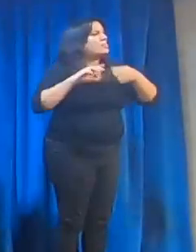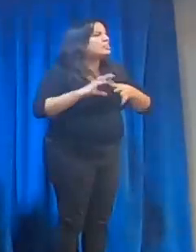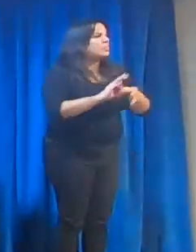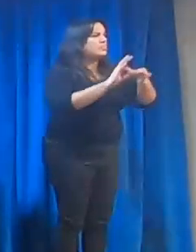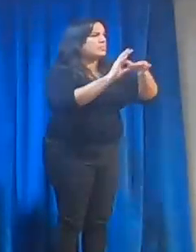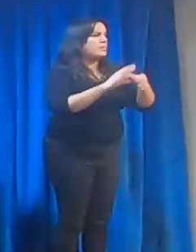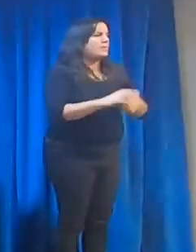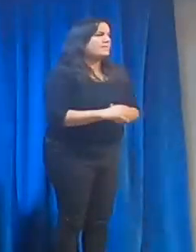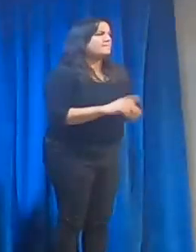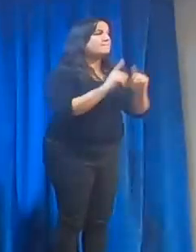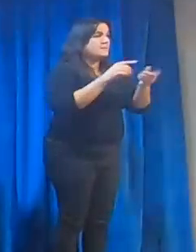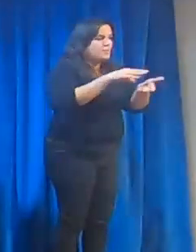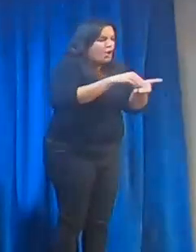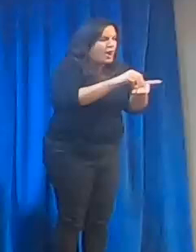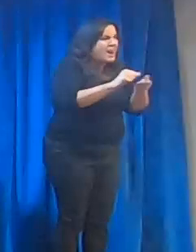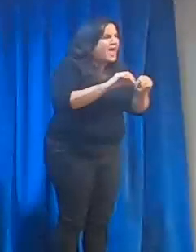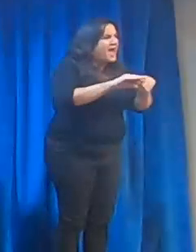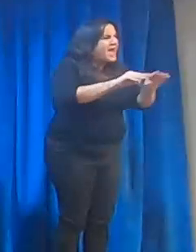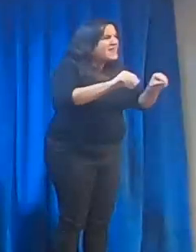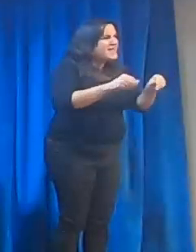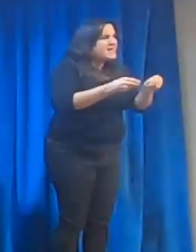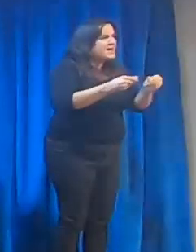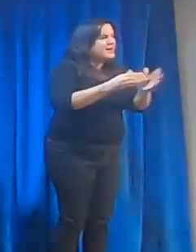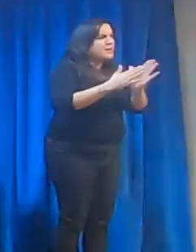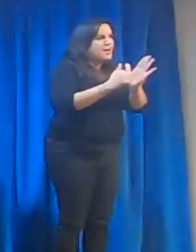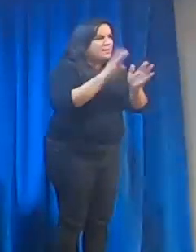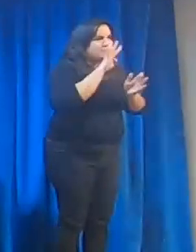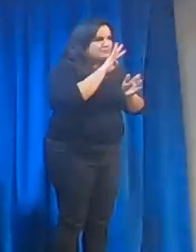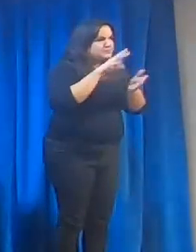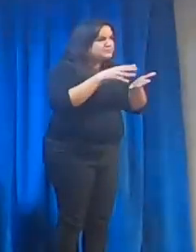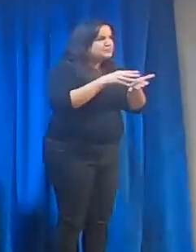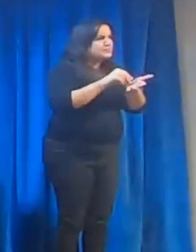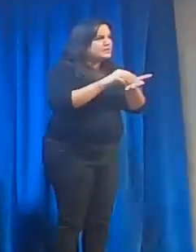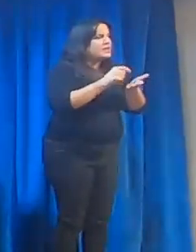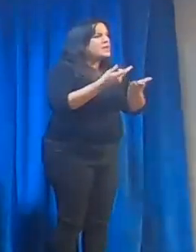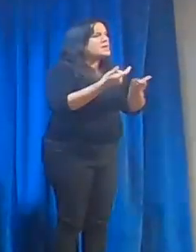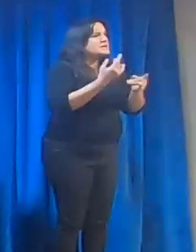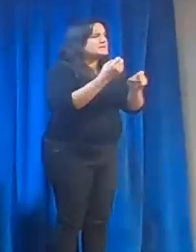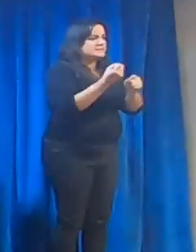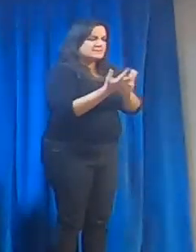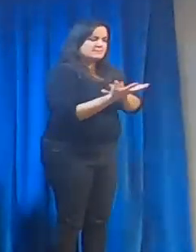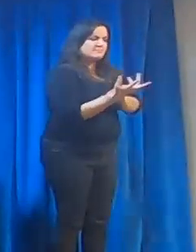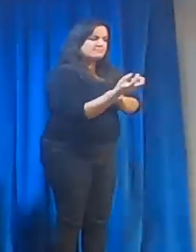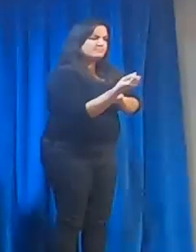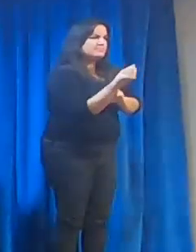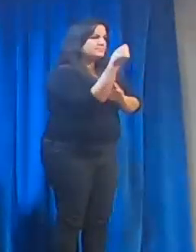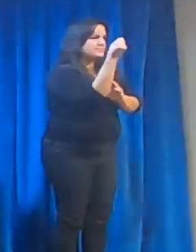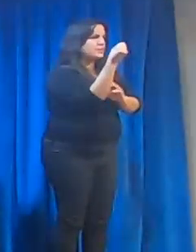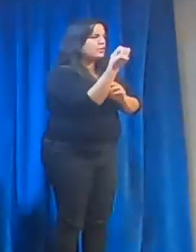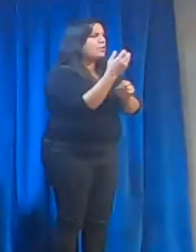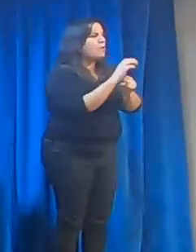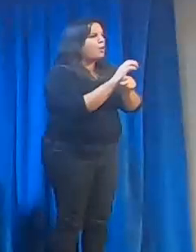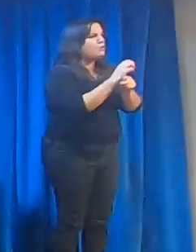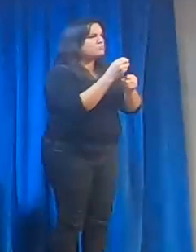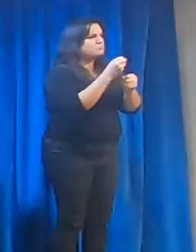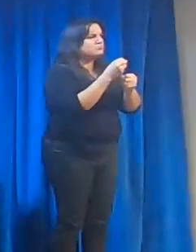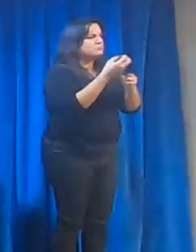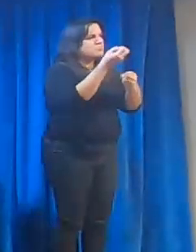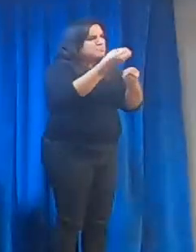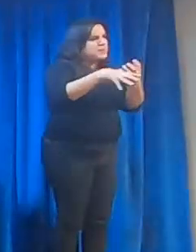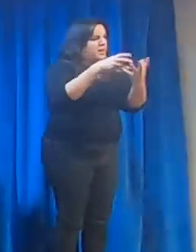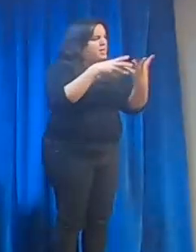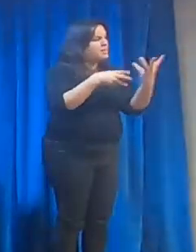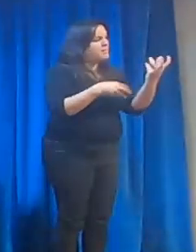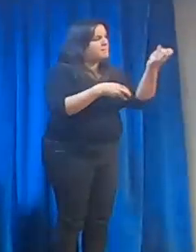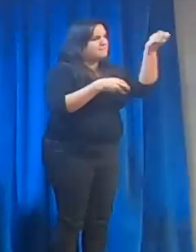un material re interesante para trabajar. La arena es algo que se escapa de la mano, que obliga al niño a unirlo,